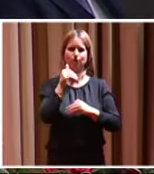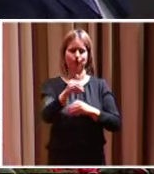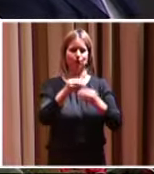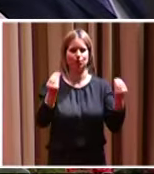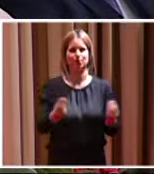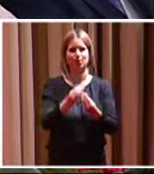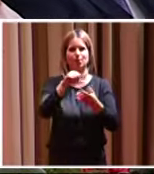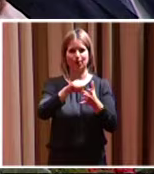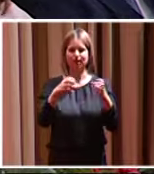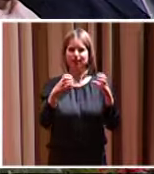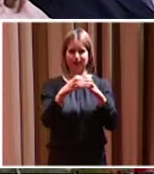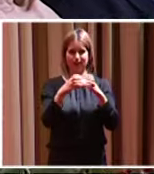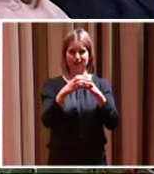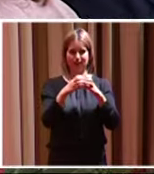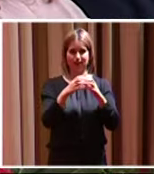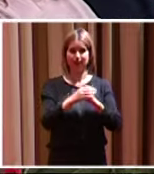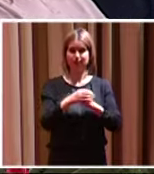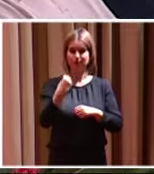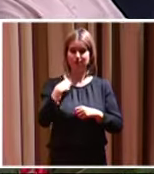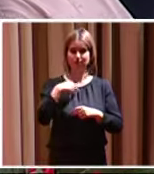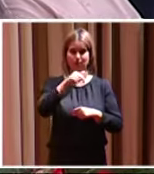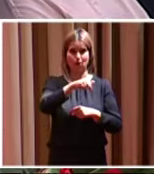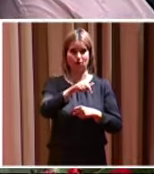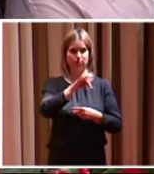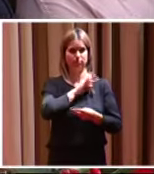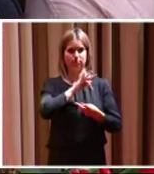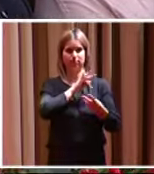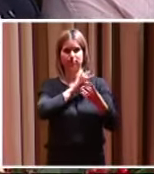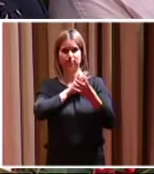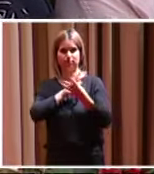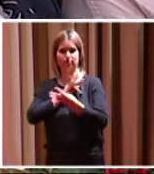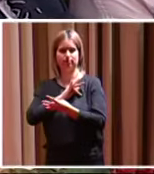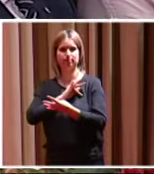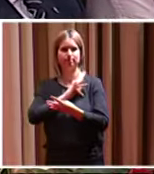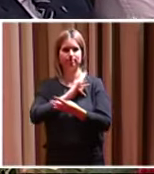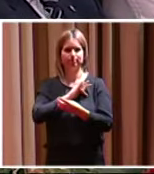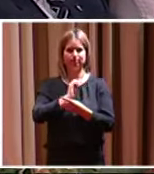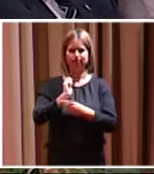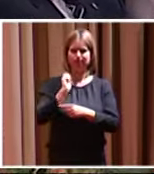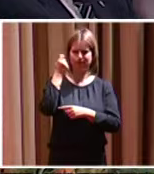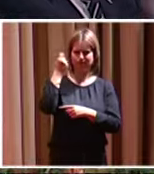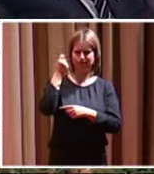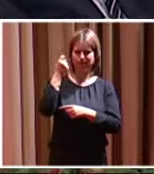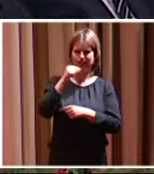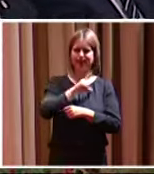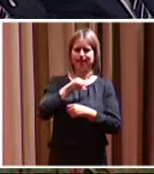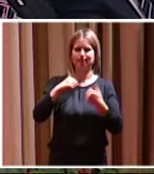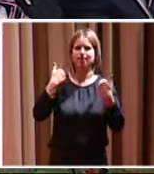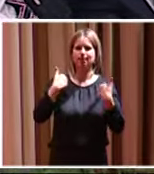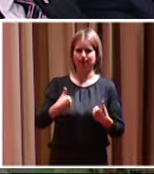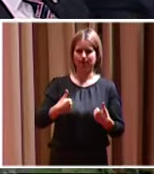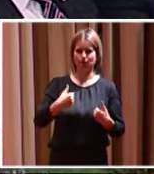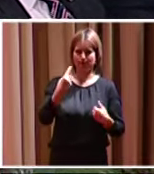ciudad de Granada. Estas distinciones reconocen logros individuales, por